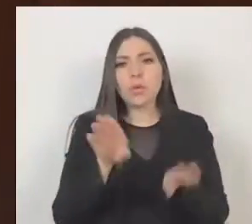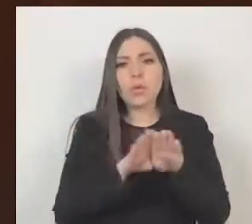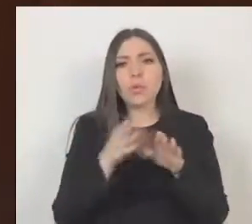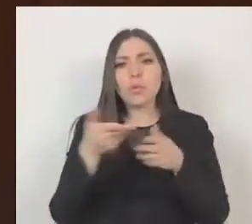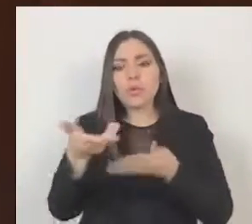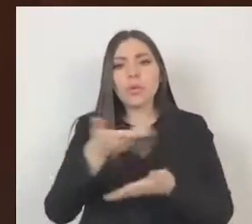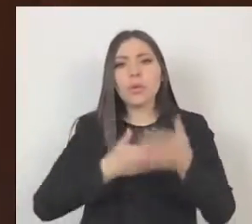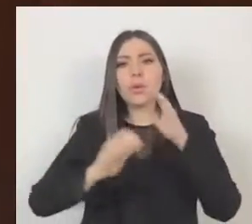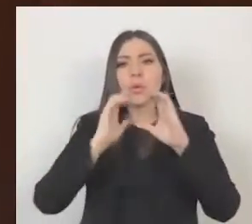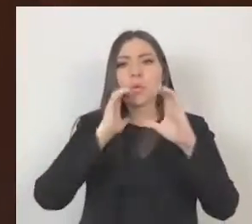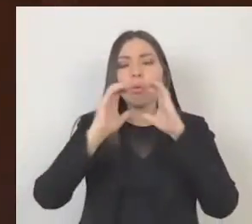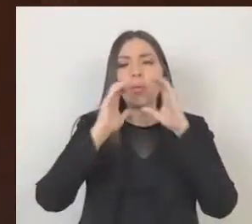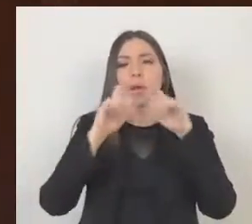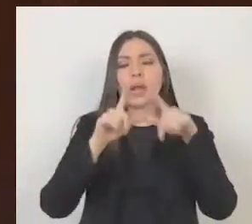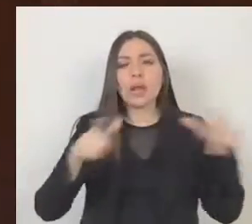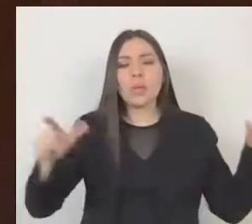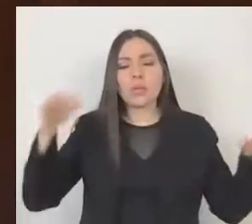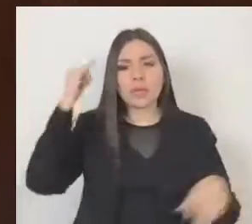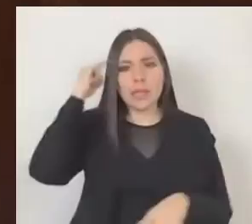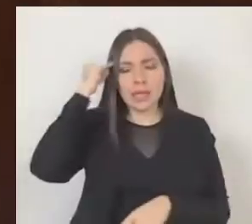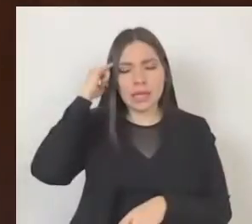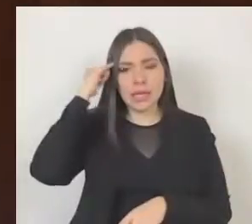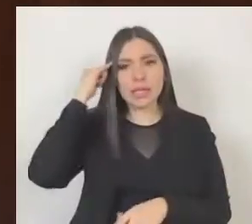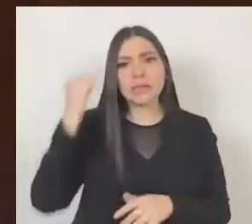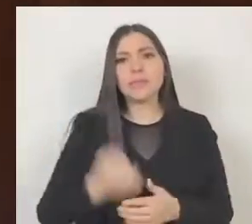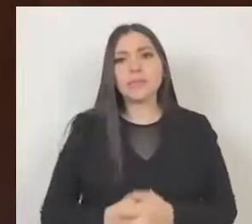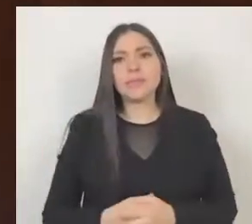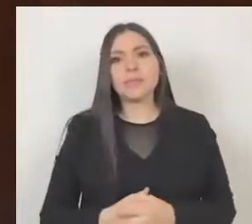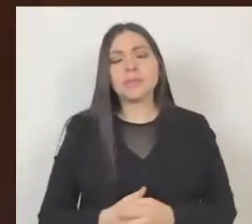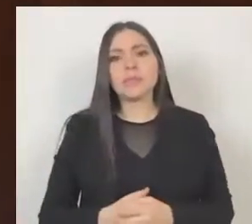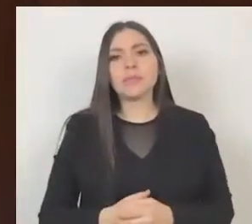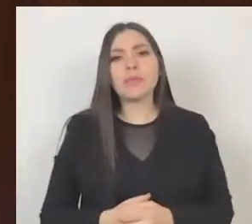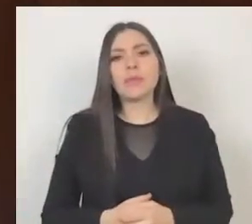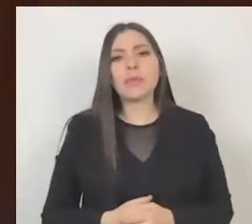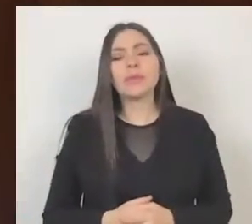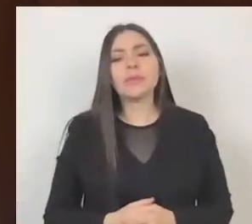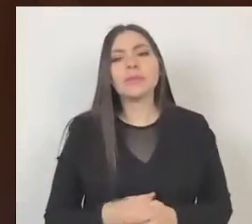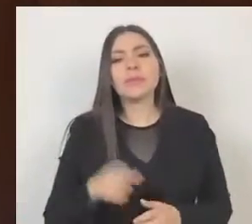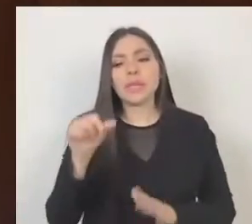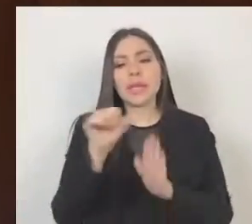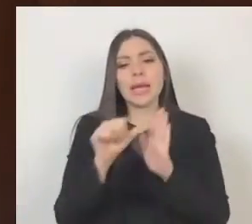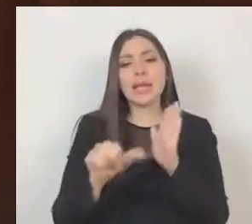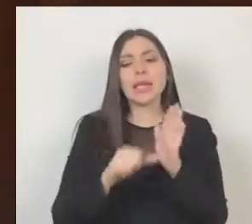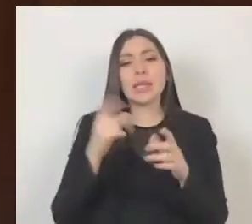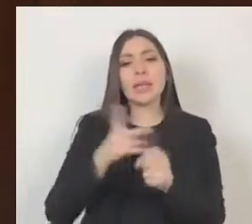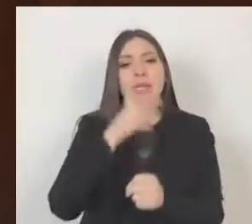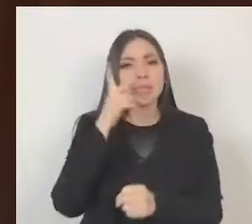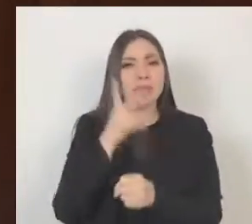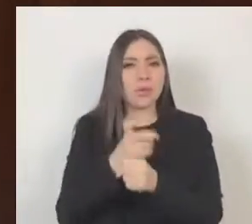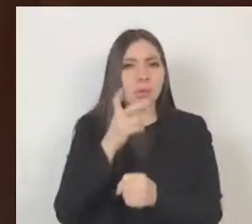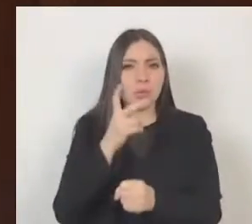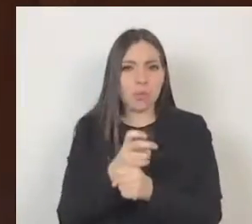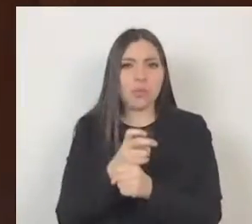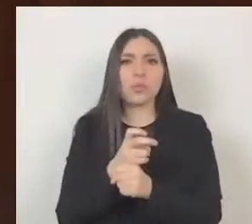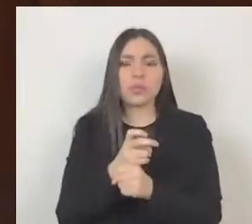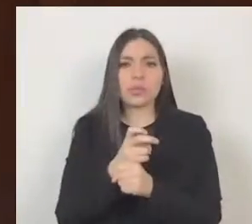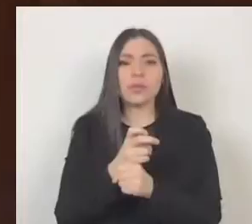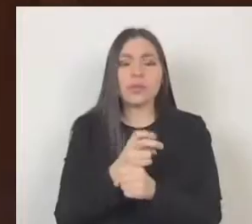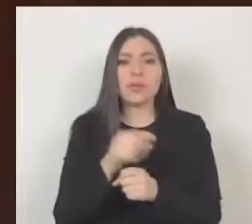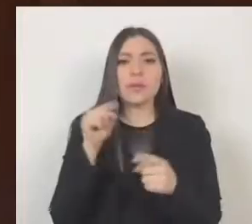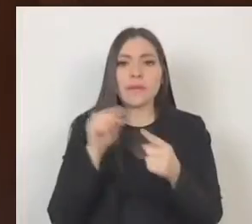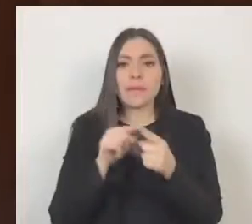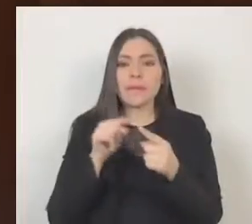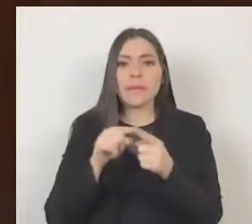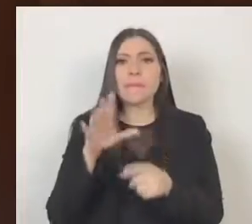lenguas indígenas. Cabe señalar que en el artículo segundo transitorio de dicha reforma se previó la obligación de